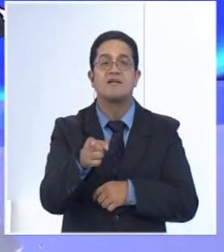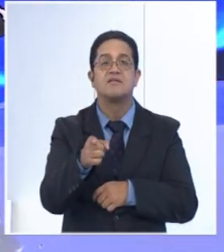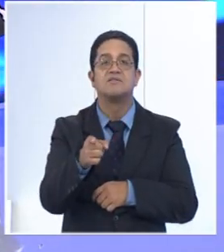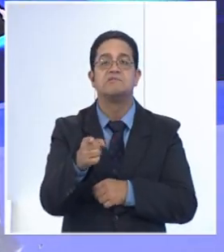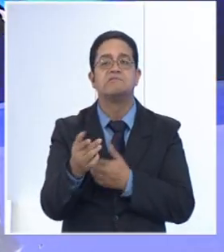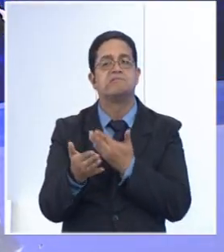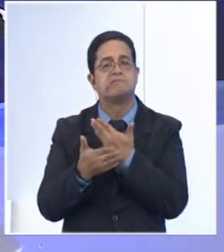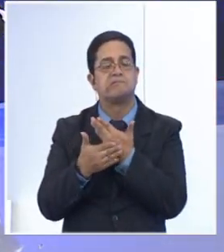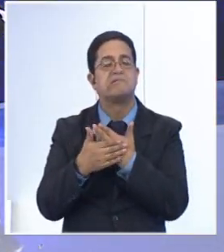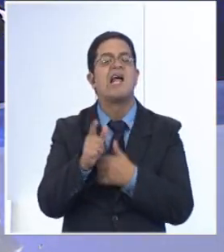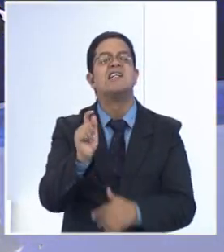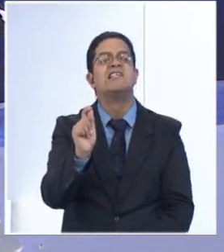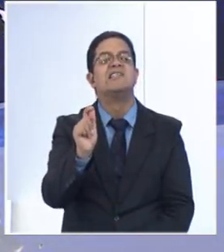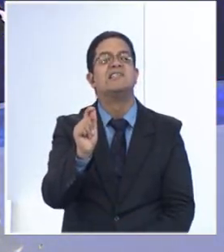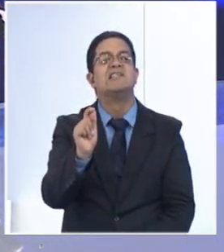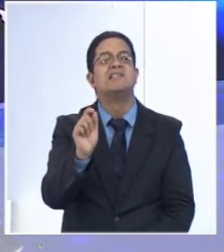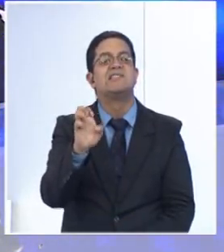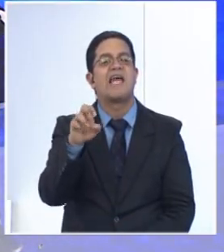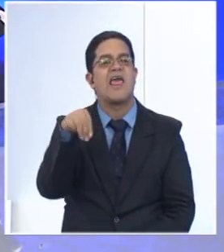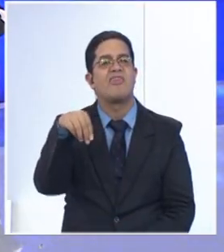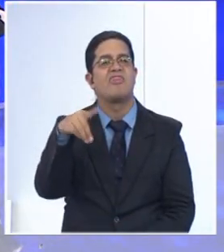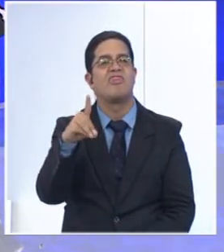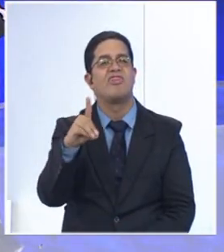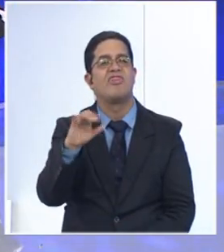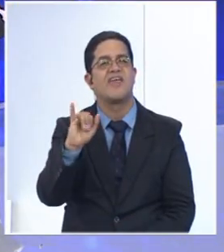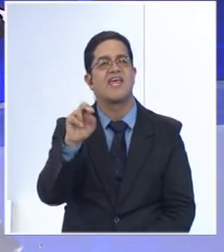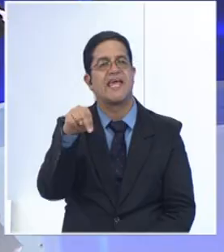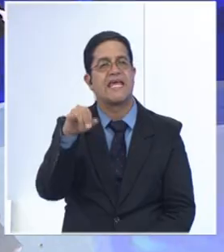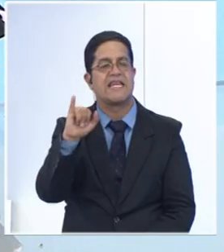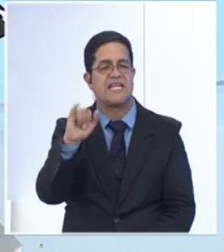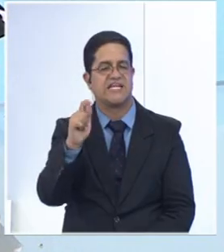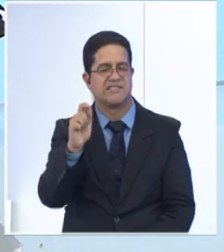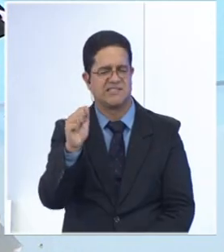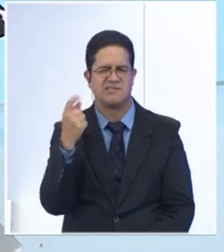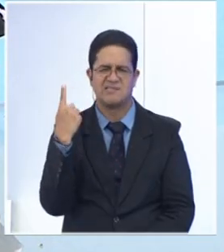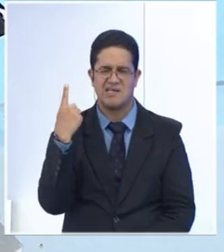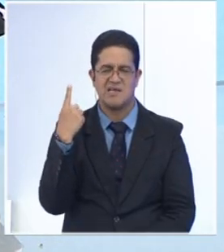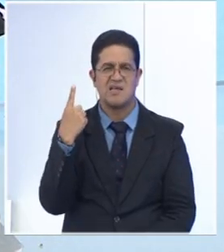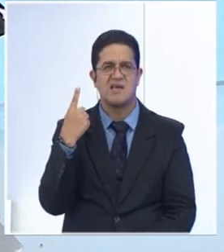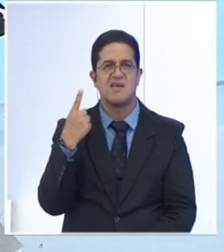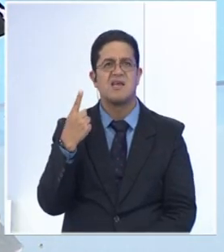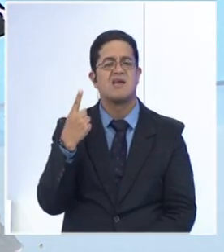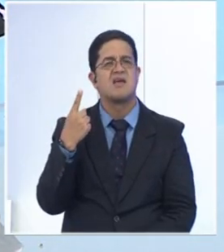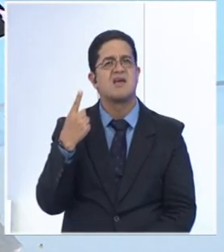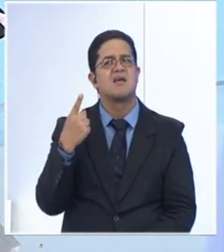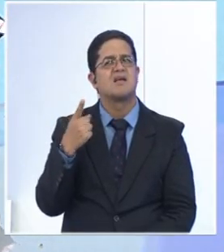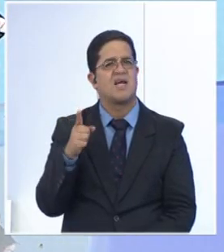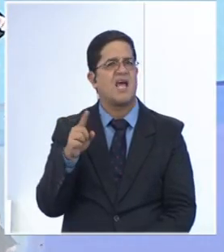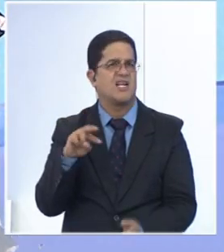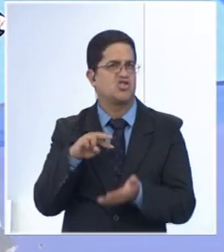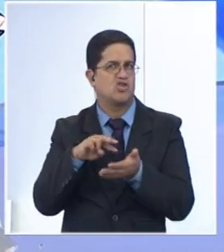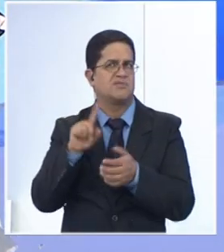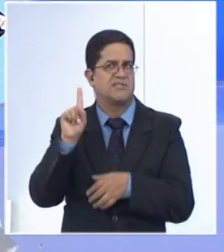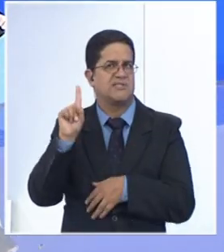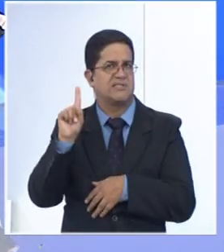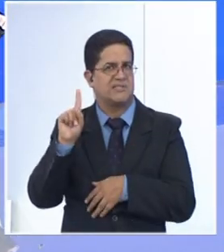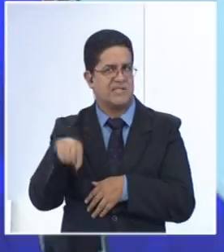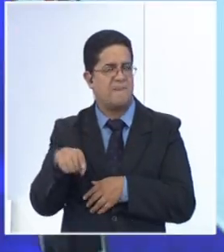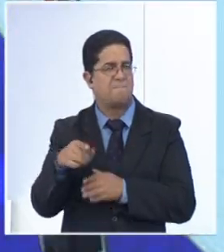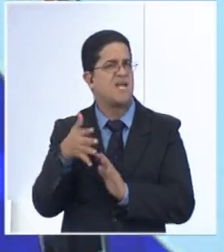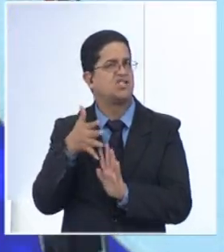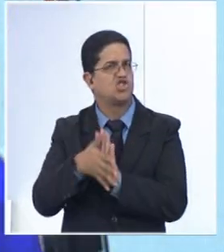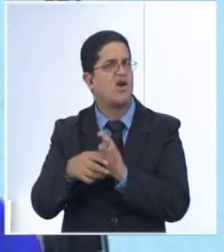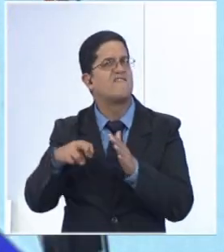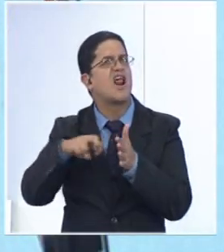tendinitis en la pierna izquierda y claramente me afecta en el talón. ¿Hay alguna relación con la rodilla y que esto afecte? Gracias. Bueno,